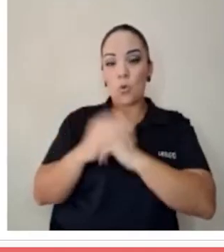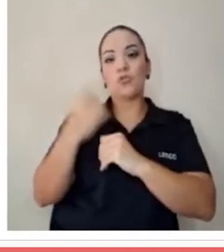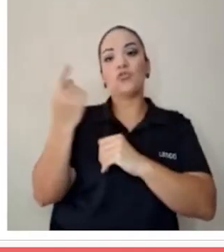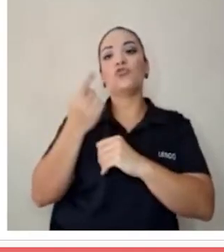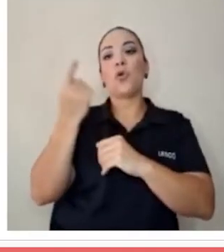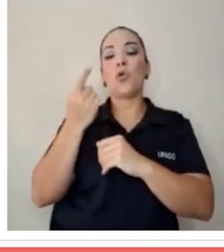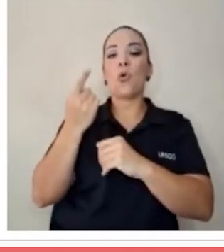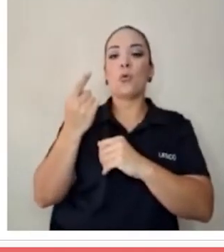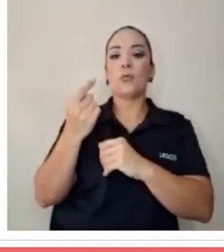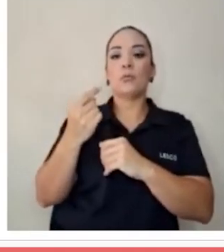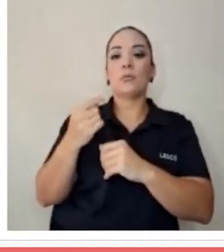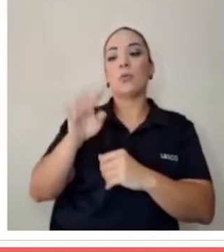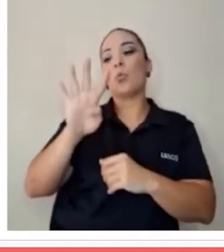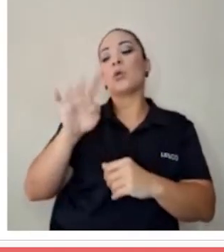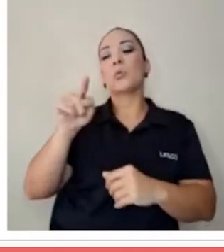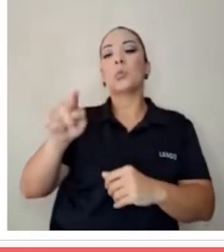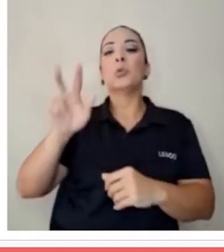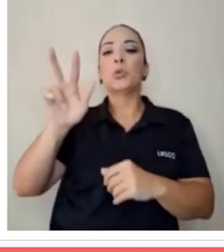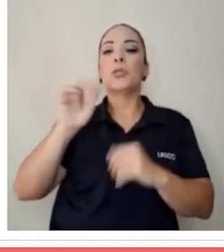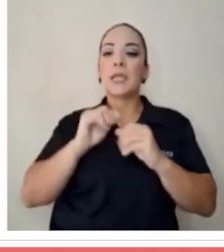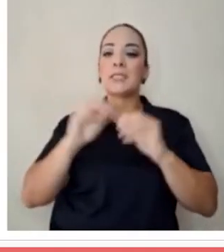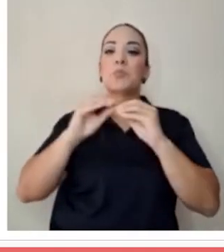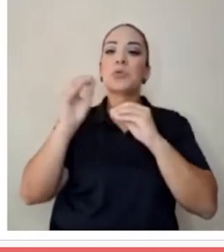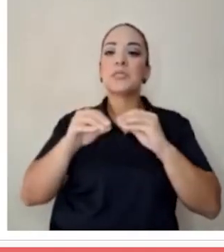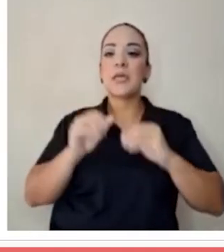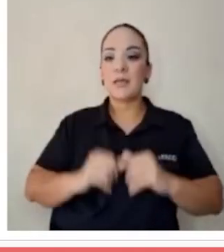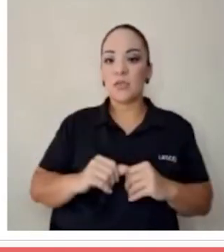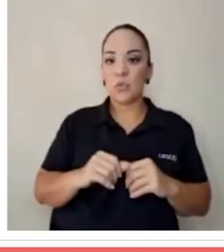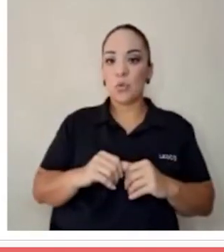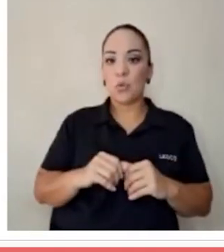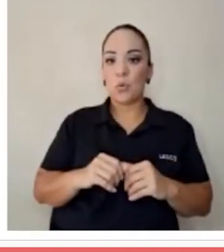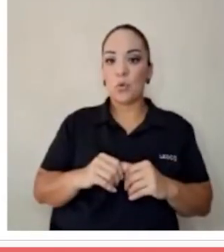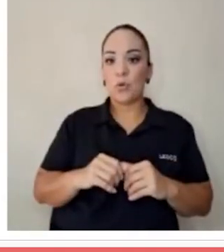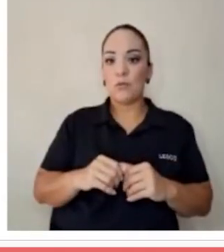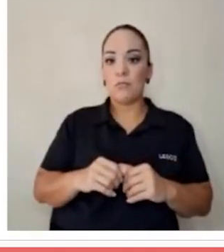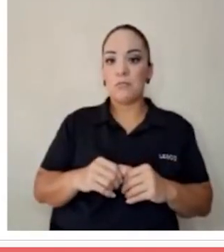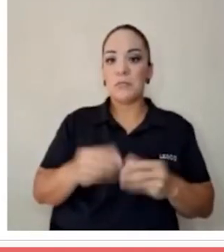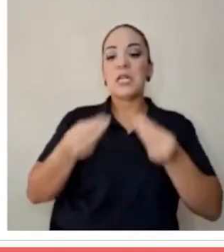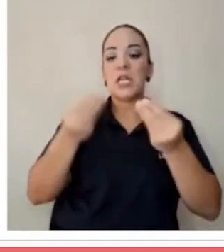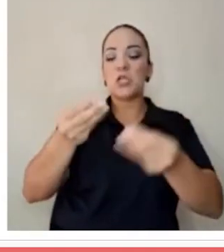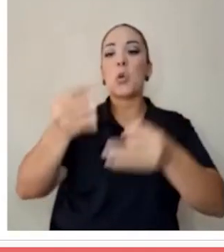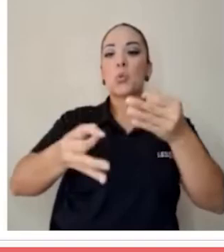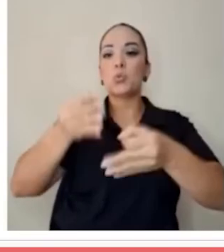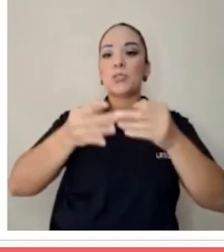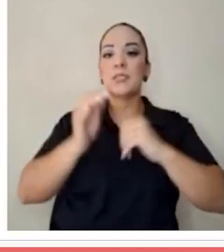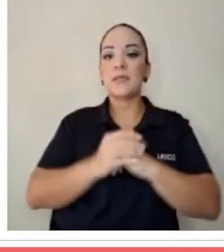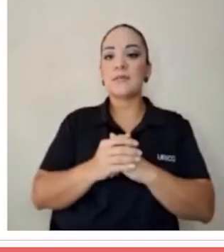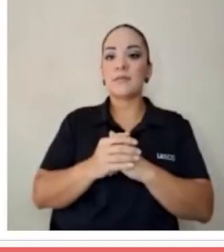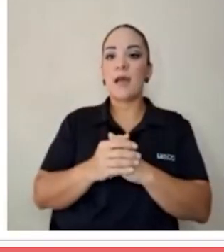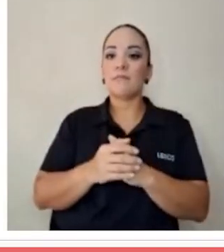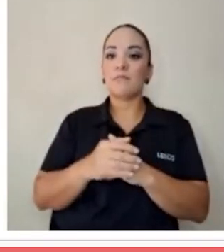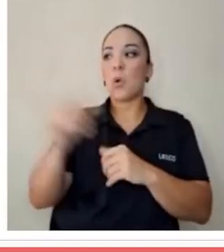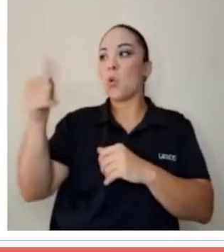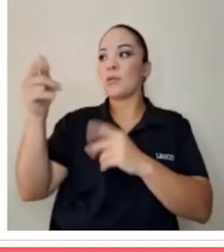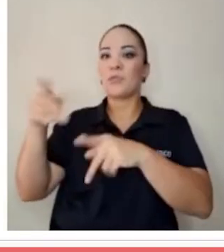a 4.3 de ellas se les hizo Justicia con una condena